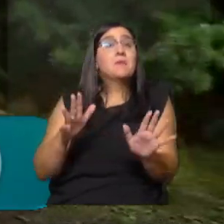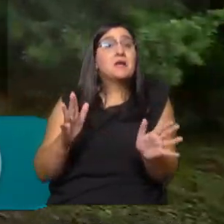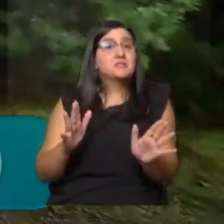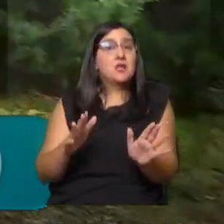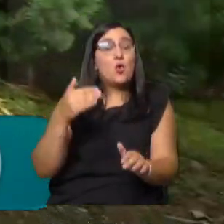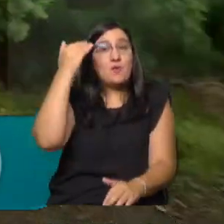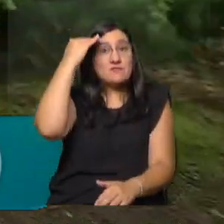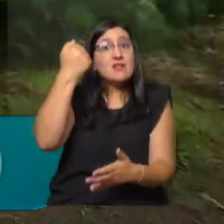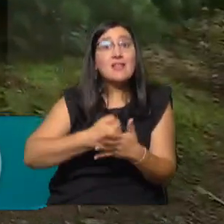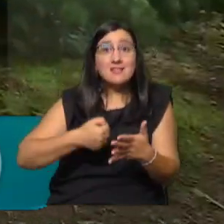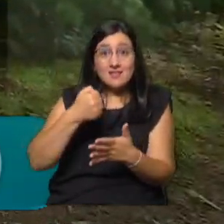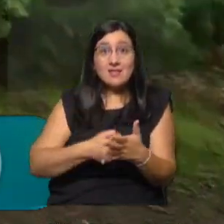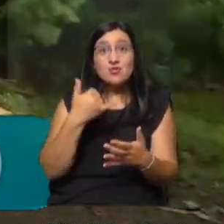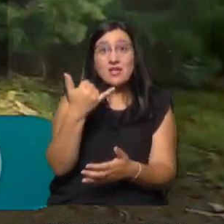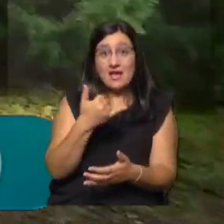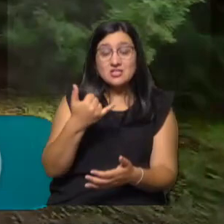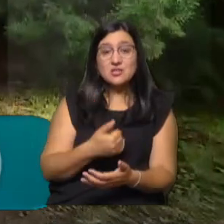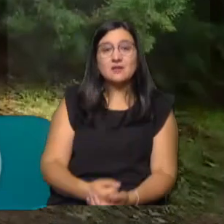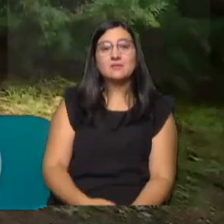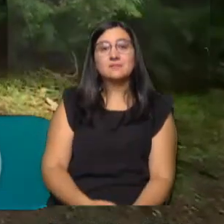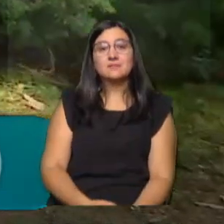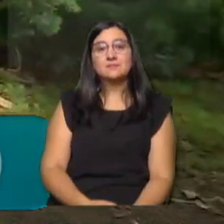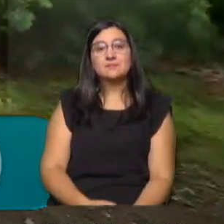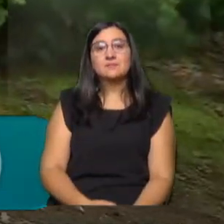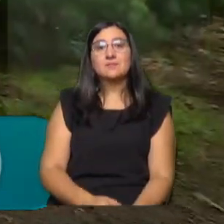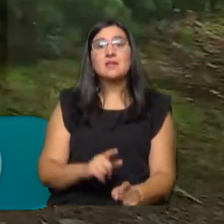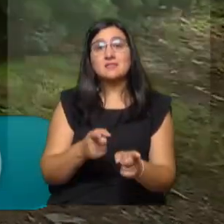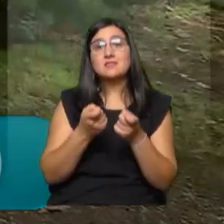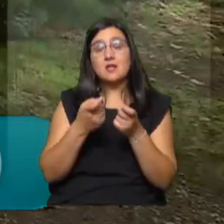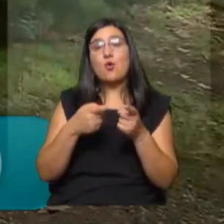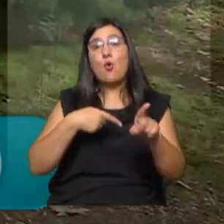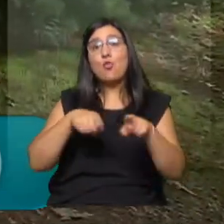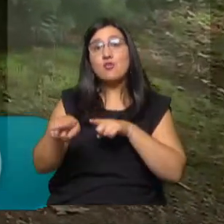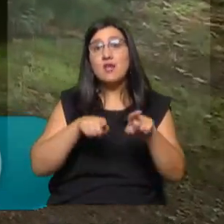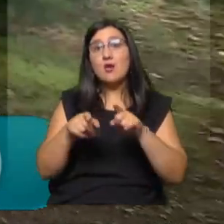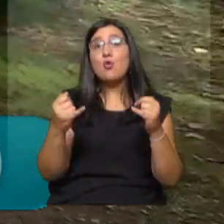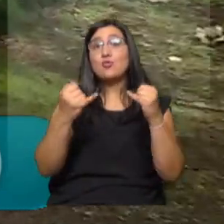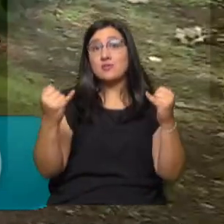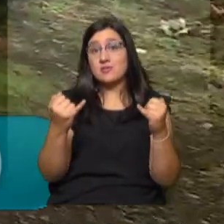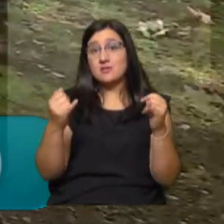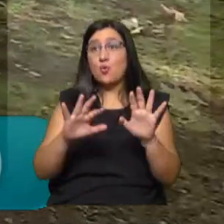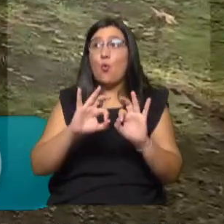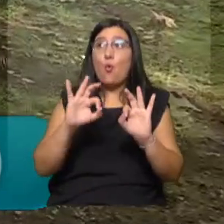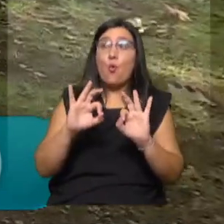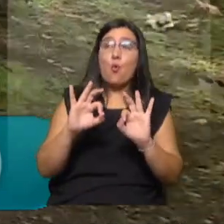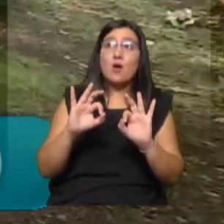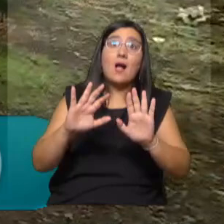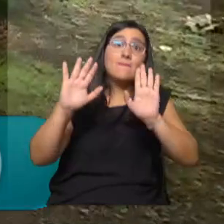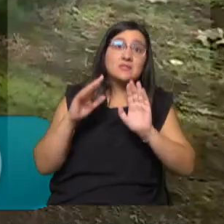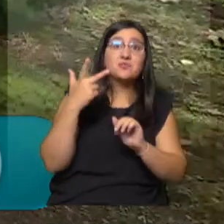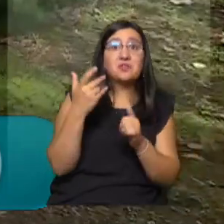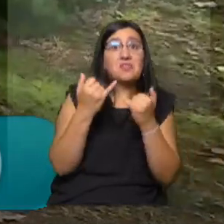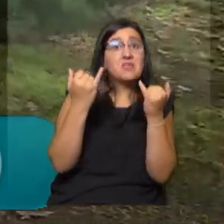van a tratar de acordar y coordinar qué día se va a realizar, o capaz que los 3 días, no